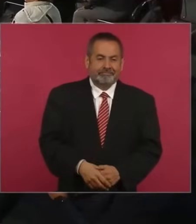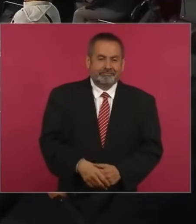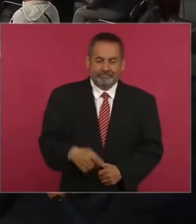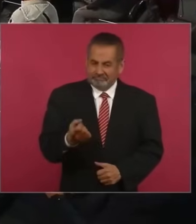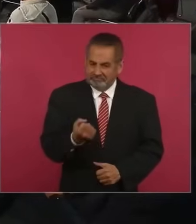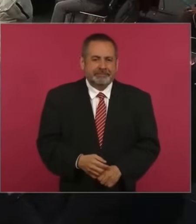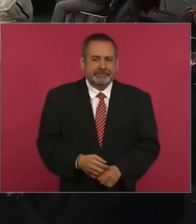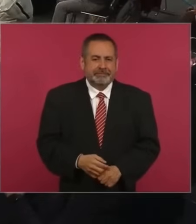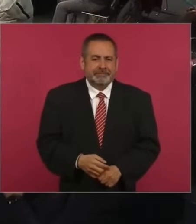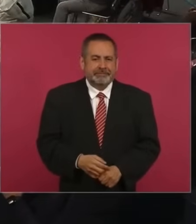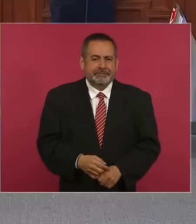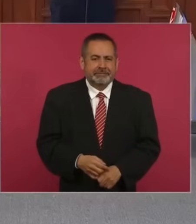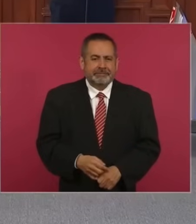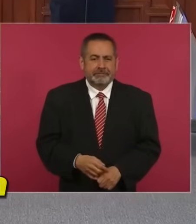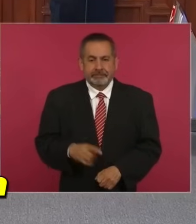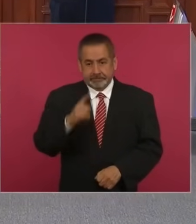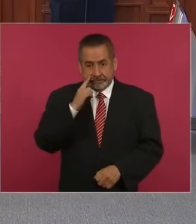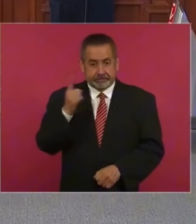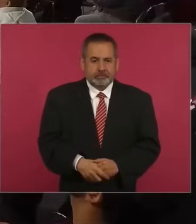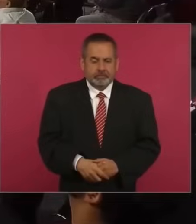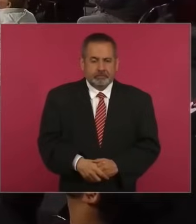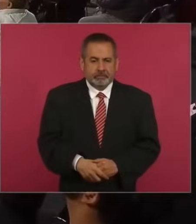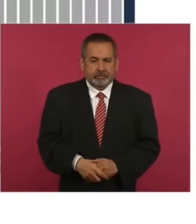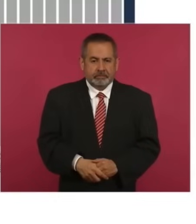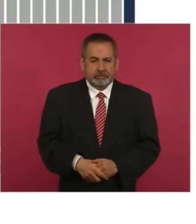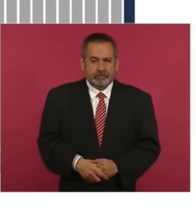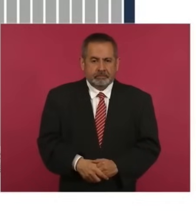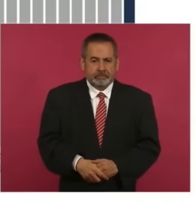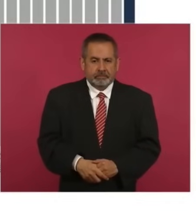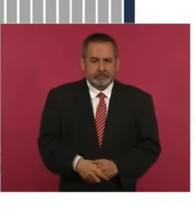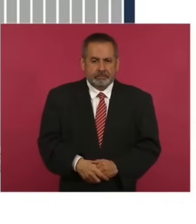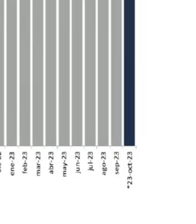buenos, ¿va? Miren cómo estamos ya.